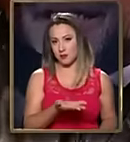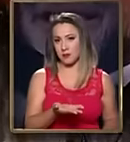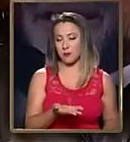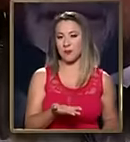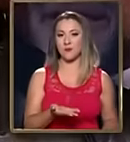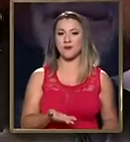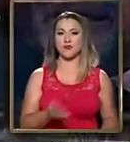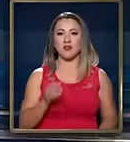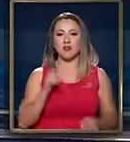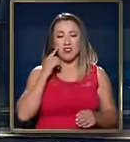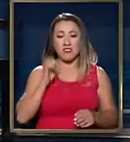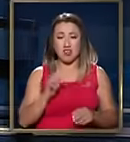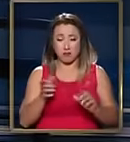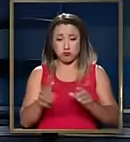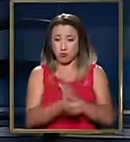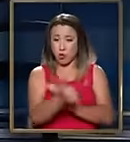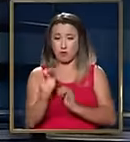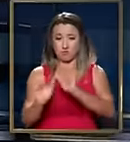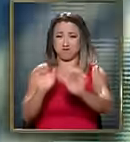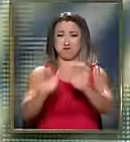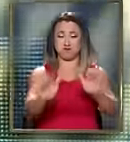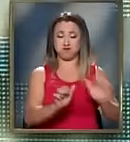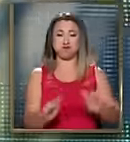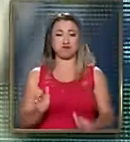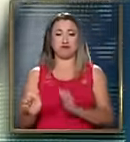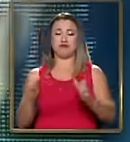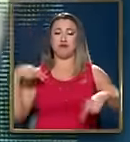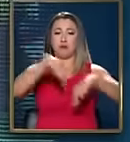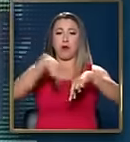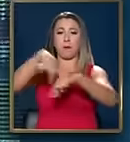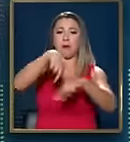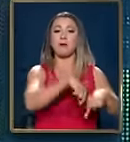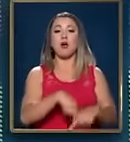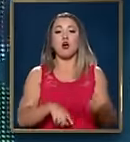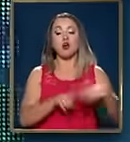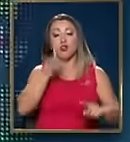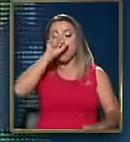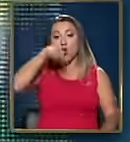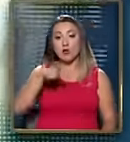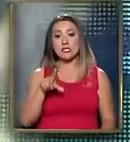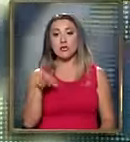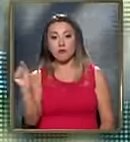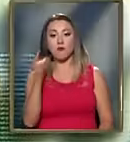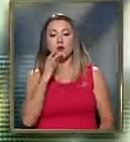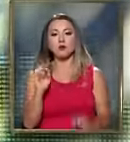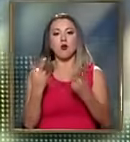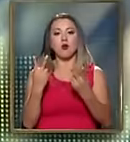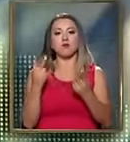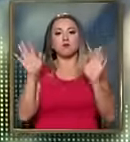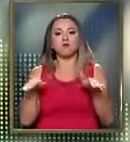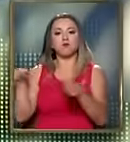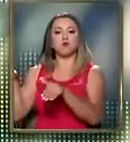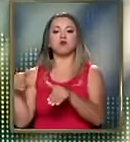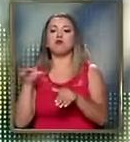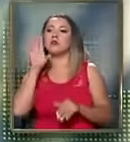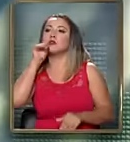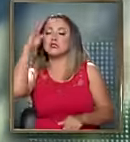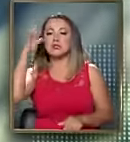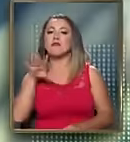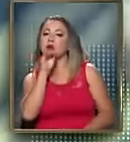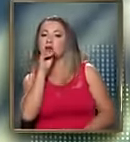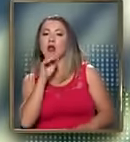no se le escapaba ninguna gallina, weón. En una ocasión se escapó el loro porque el weón salió volando y como sabía hablar, pidió auxilio, sino el weón